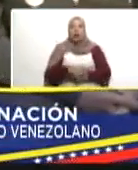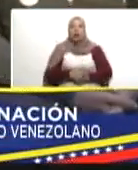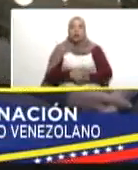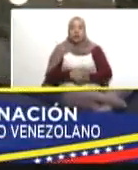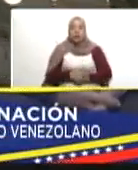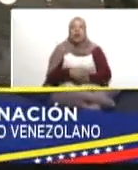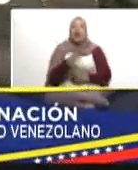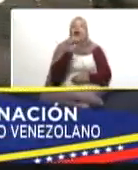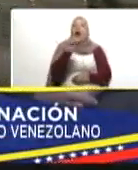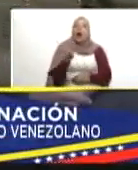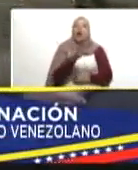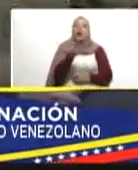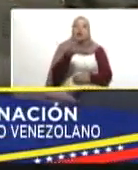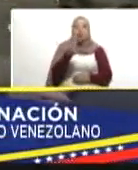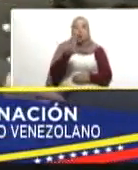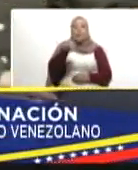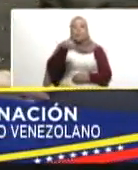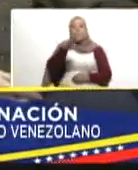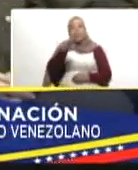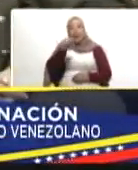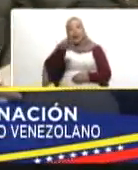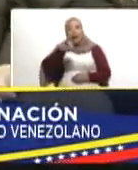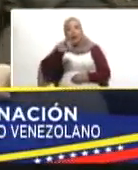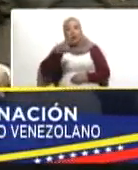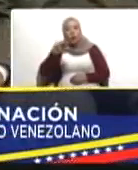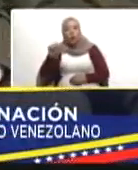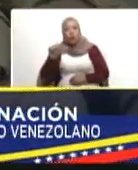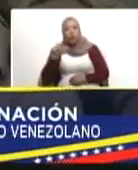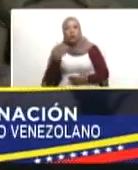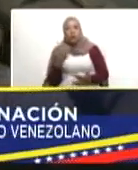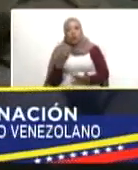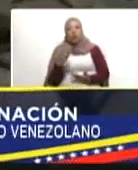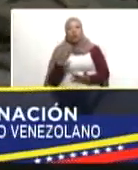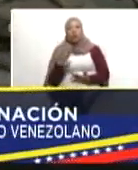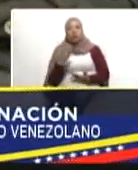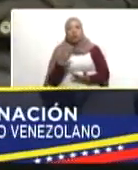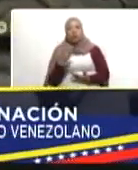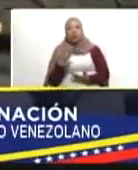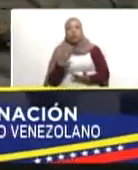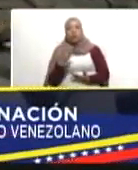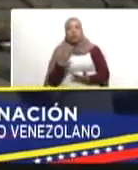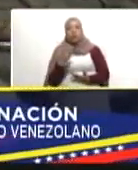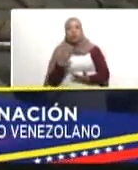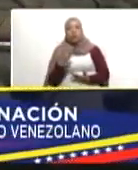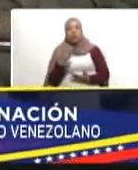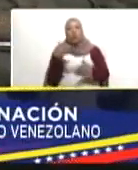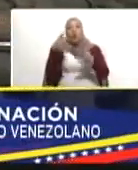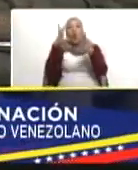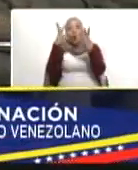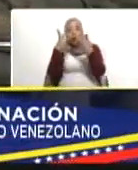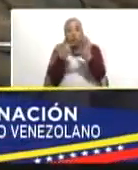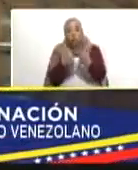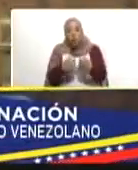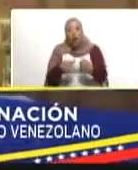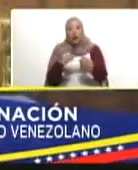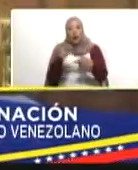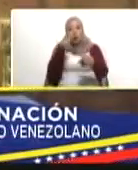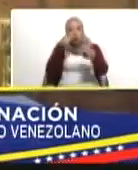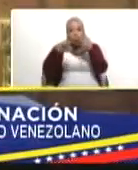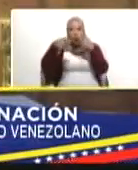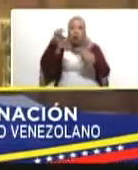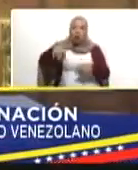el 2022 quiero destacar que con los números de seguridad